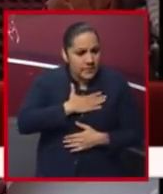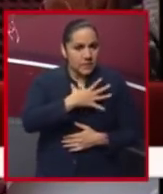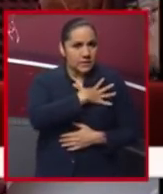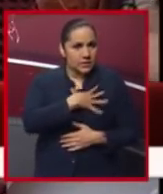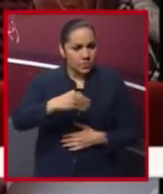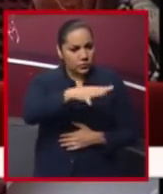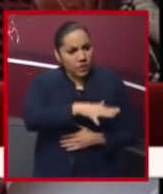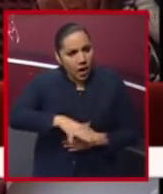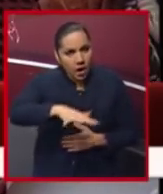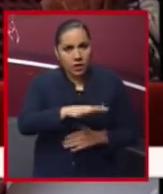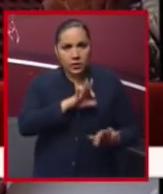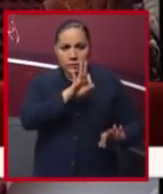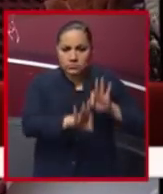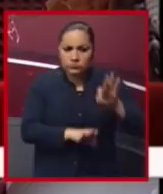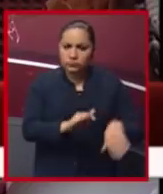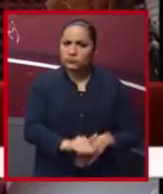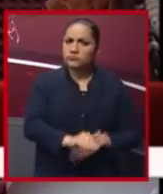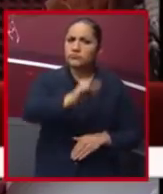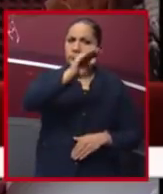vivir.